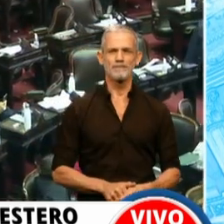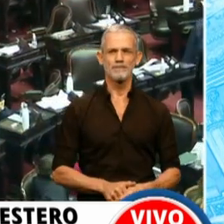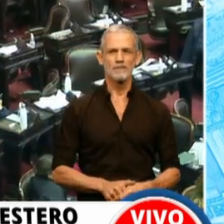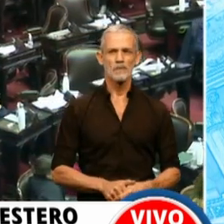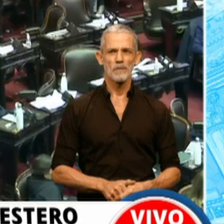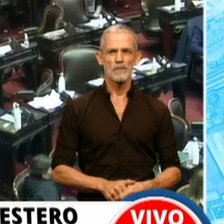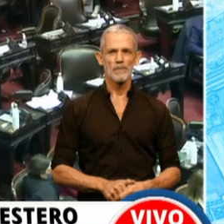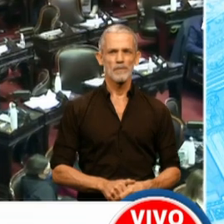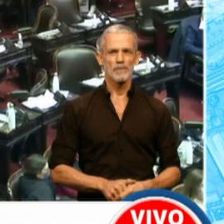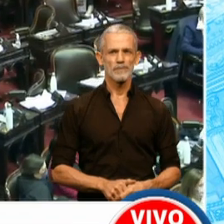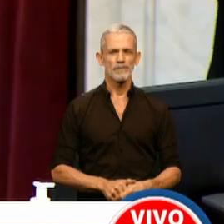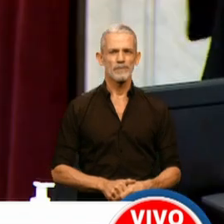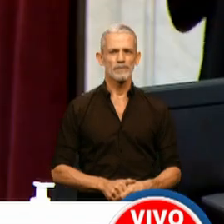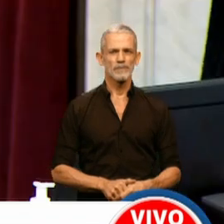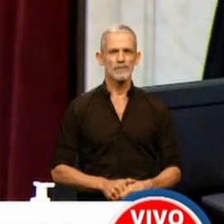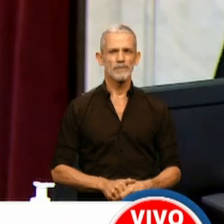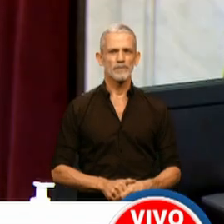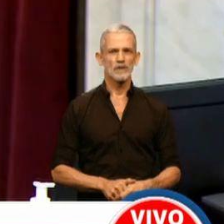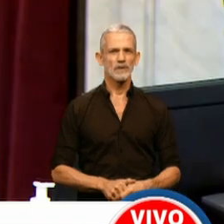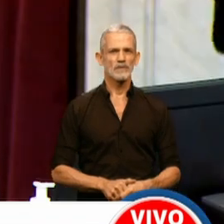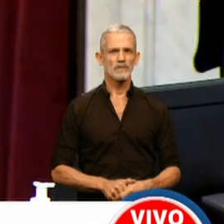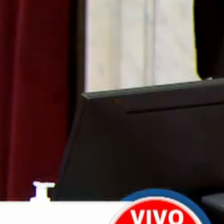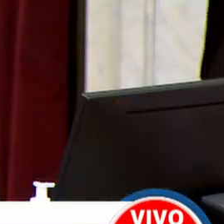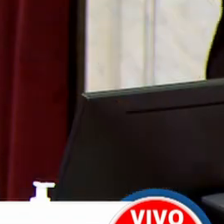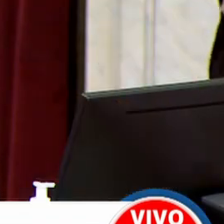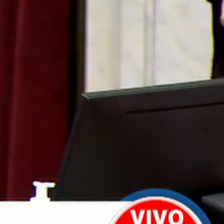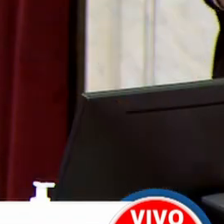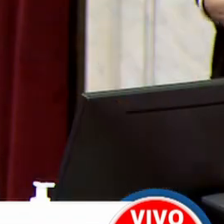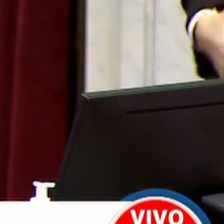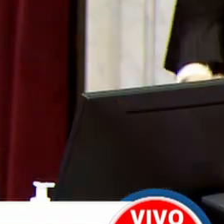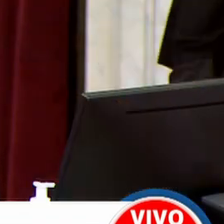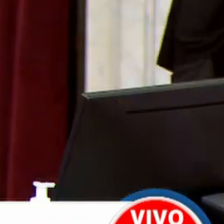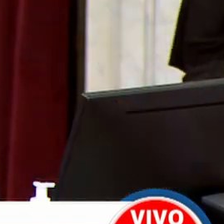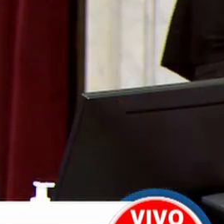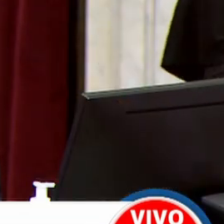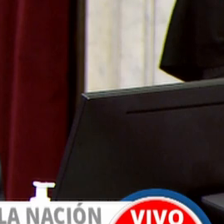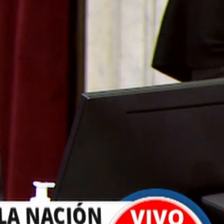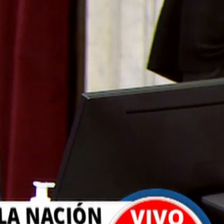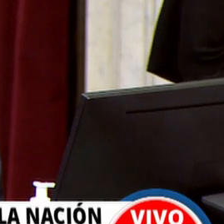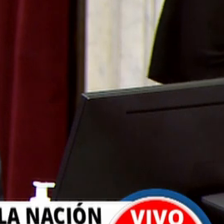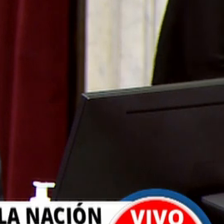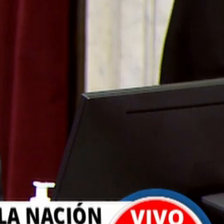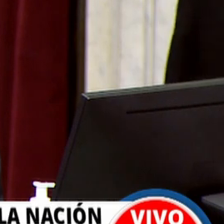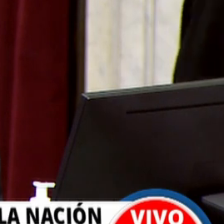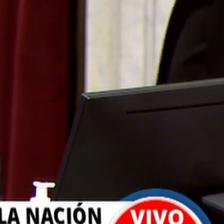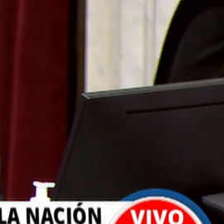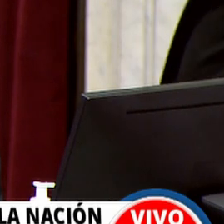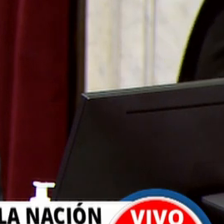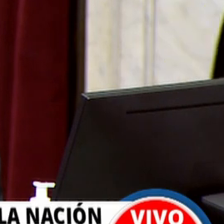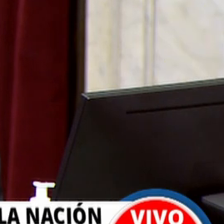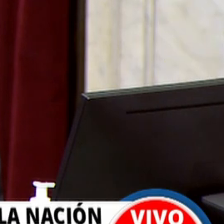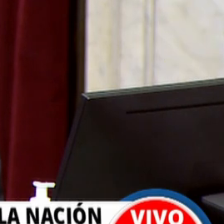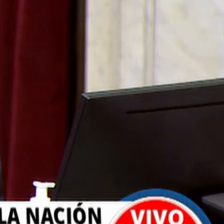gracias diputada maría luisa montó todos mis saludos a la provincia y al gobernador obviamente